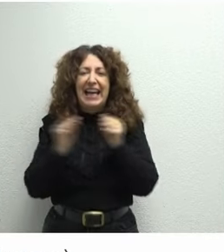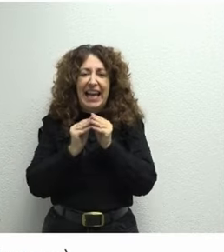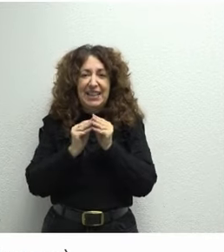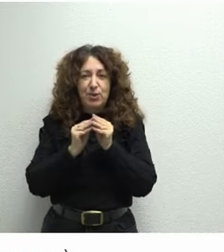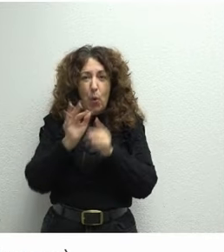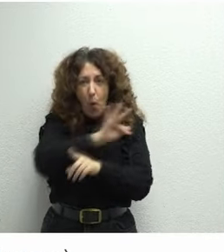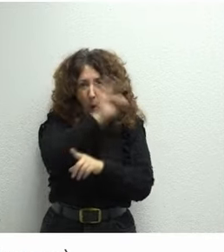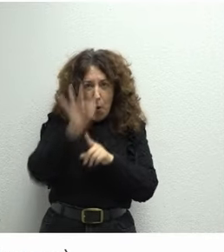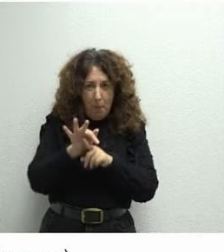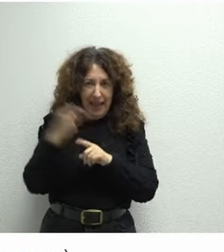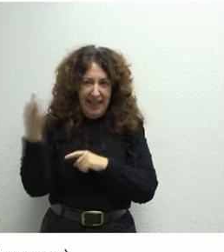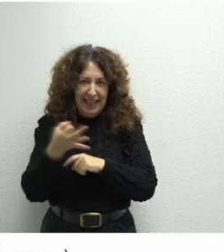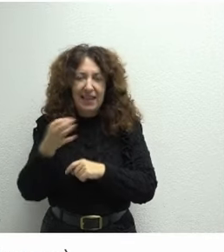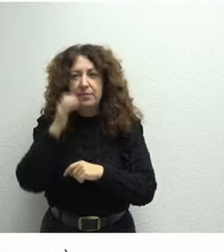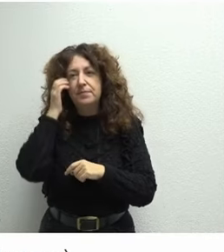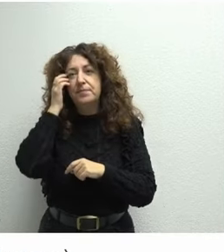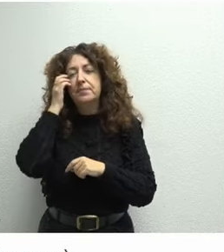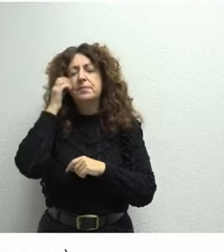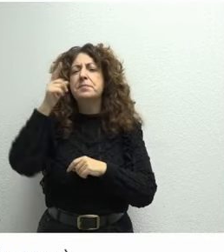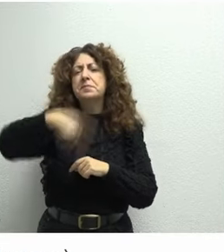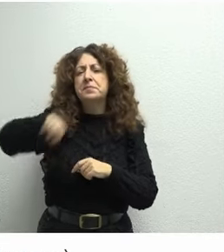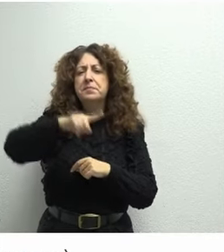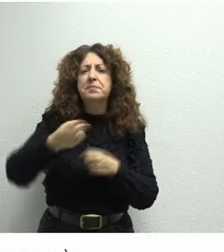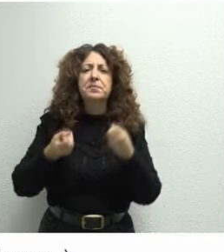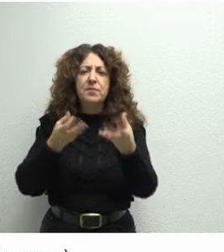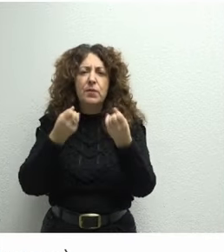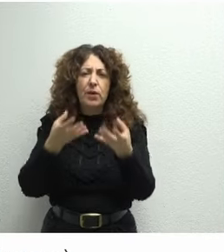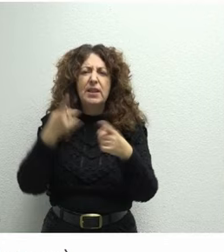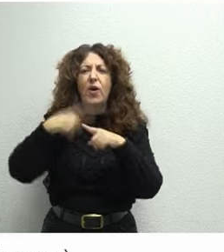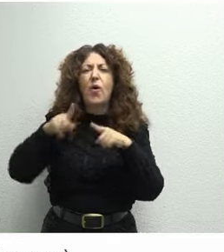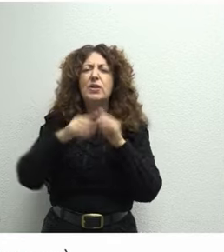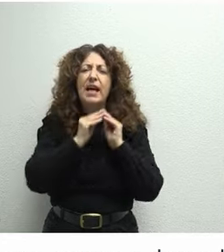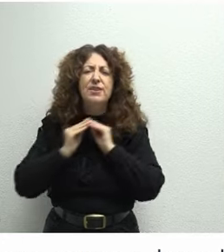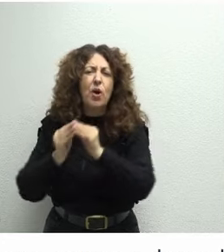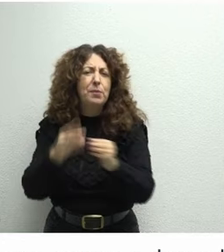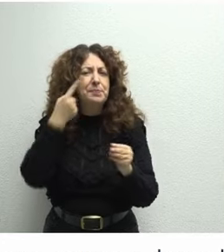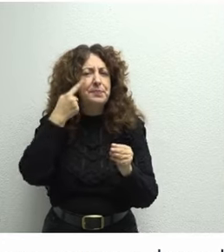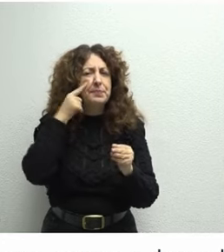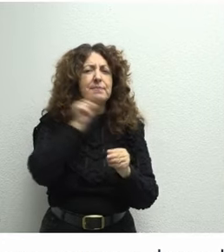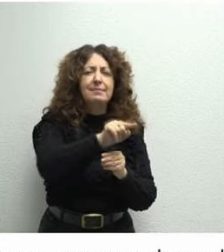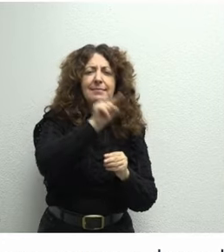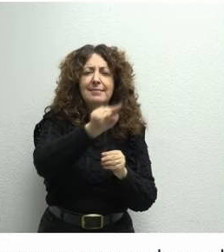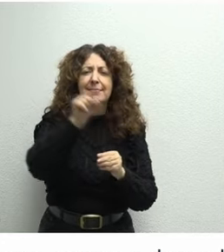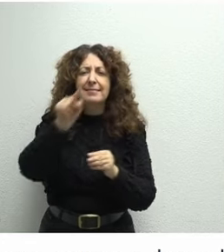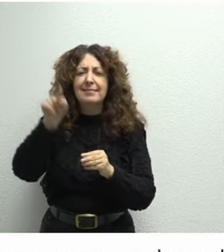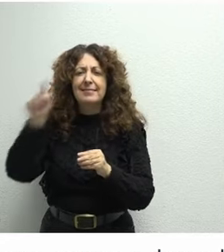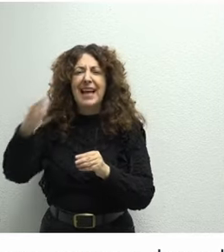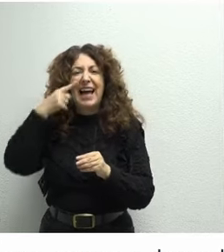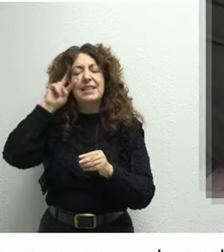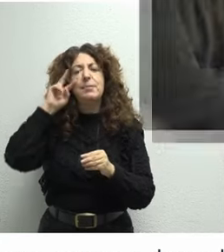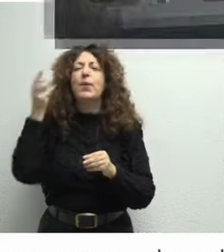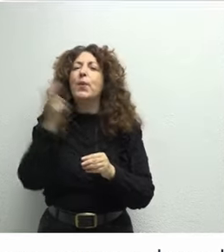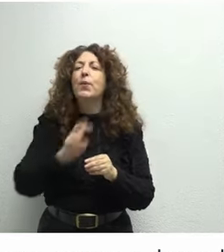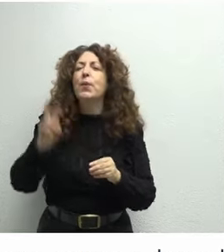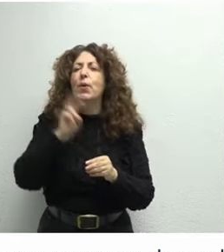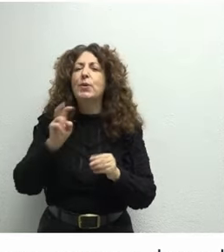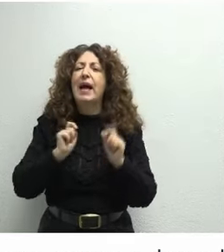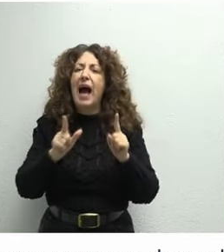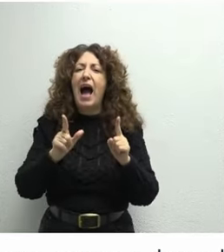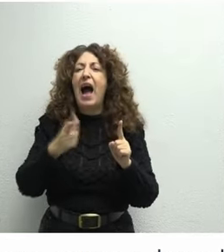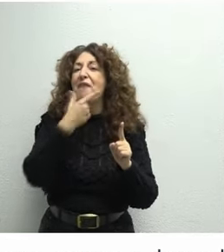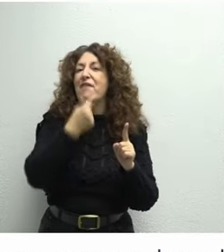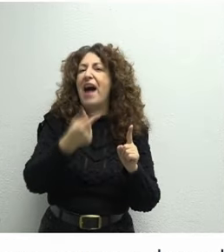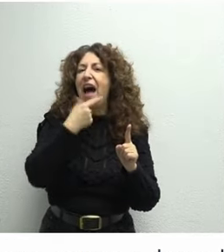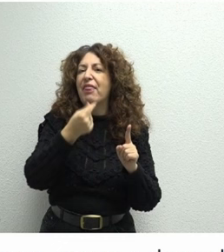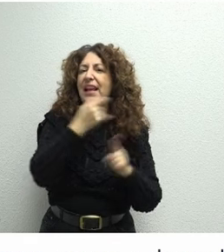pasado eh habéis hablado lo que tenían en común todas las experiencias sería una serie de facilitadores una serie de Barreras